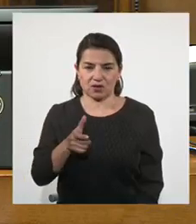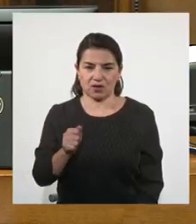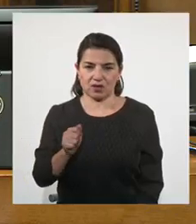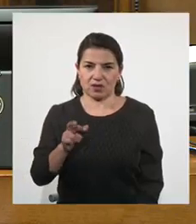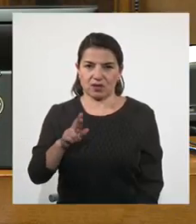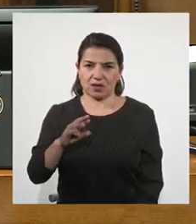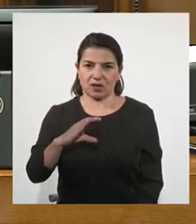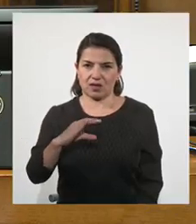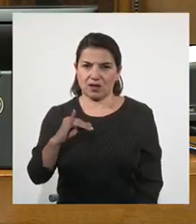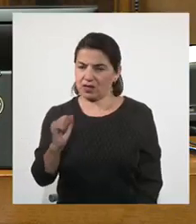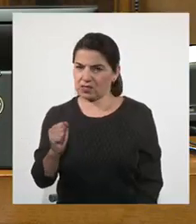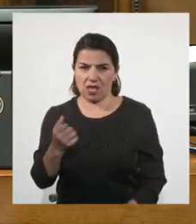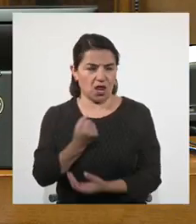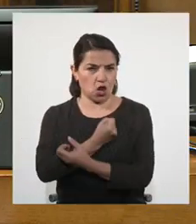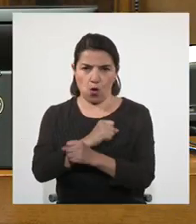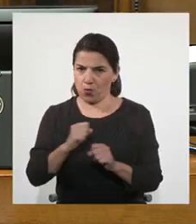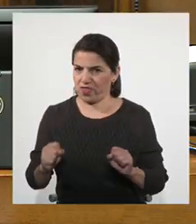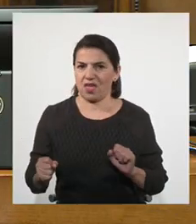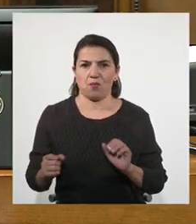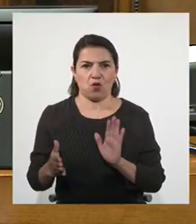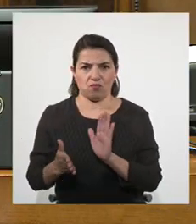podemos dejar constancia porque ya se votó.